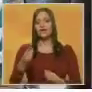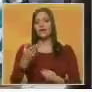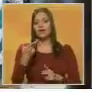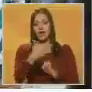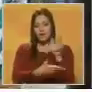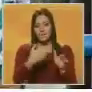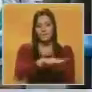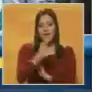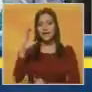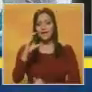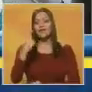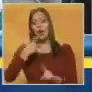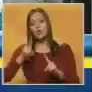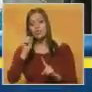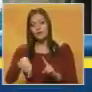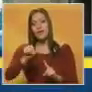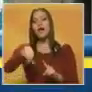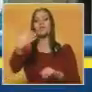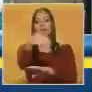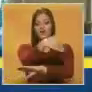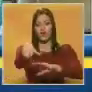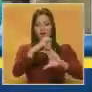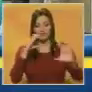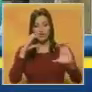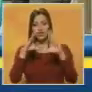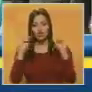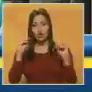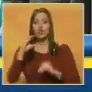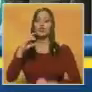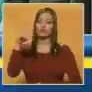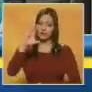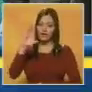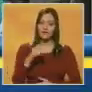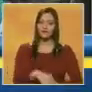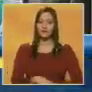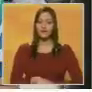Caracas, sino las líneas de transporte terrestre en toda la capital de nuestro país.